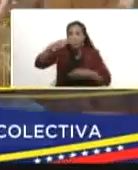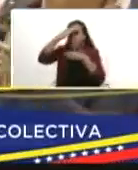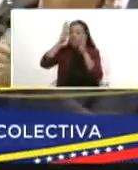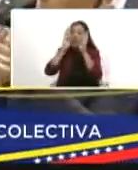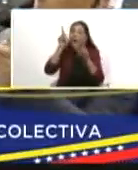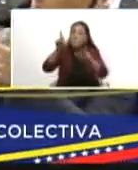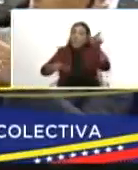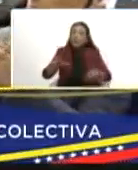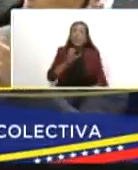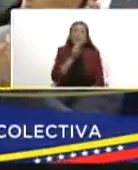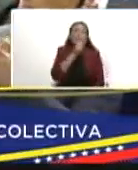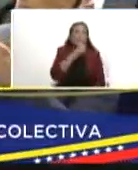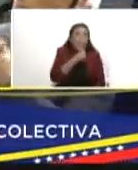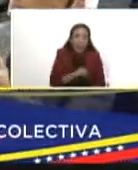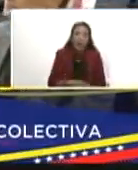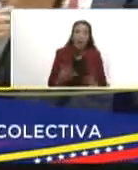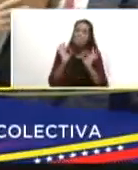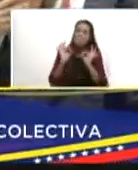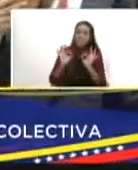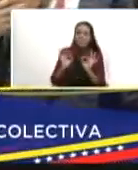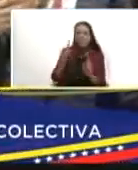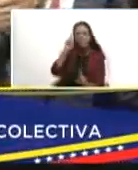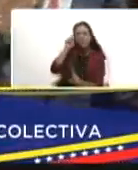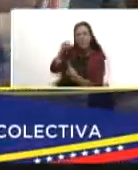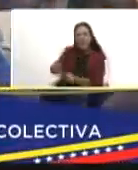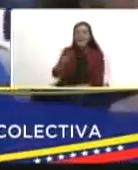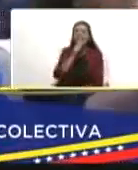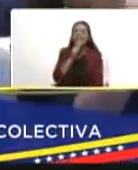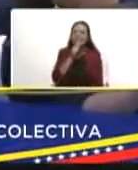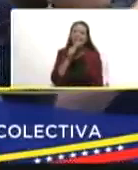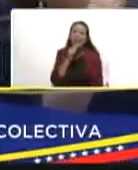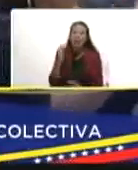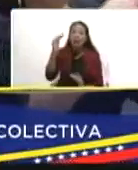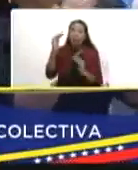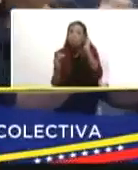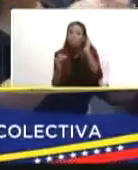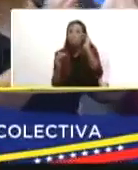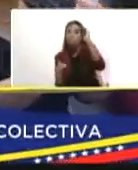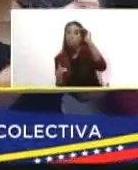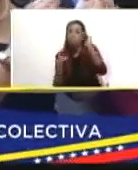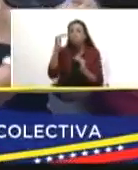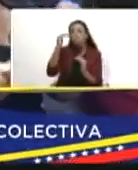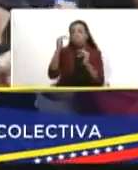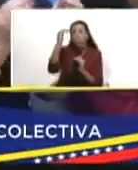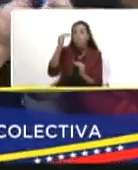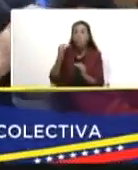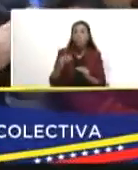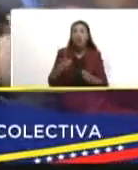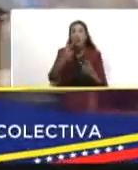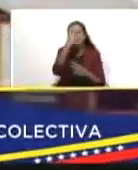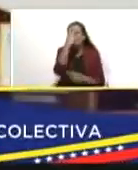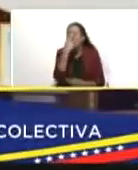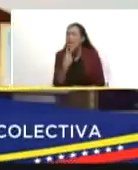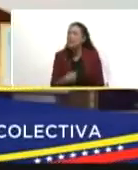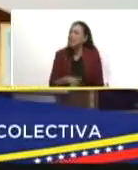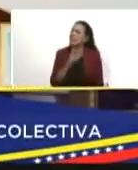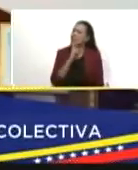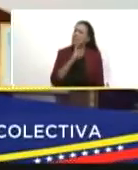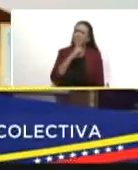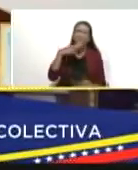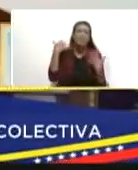atender de manera específica la desigualdad la pobreza la